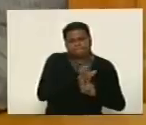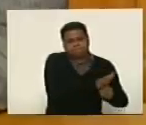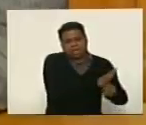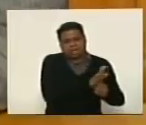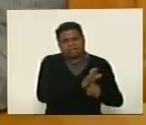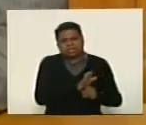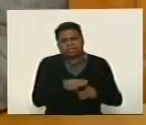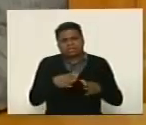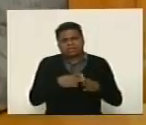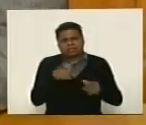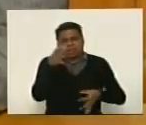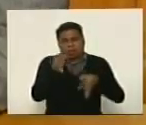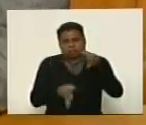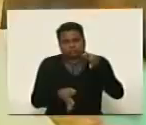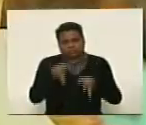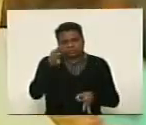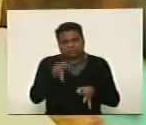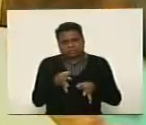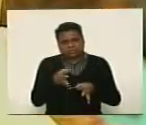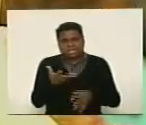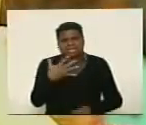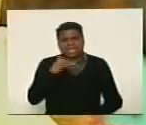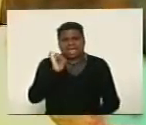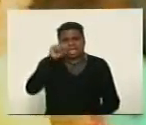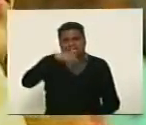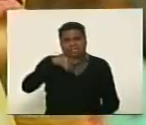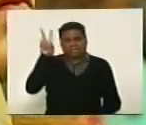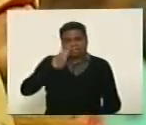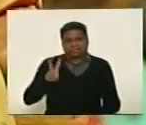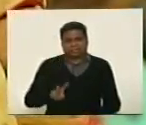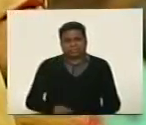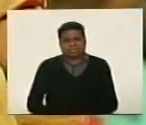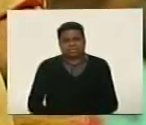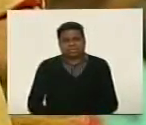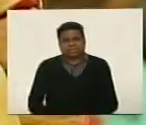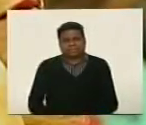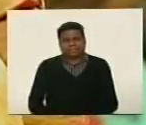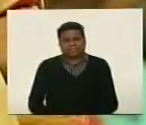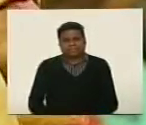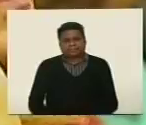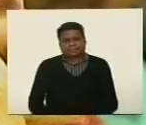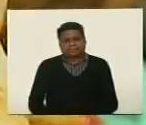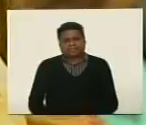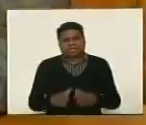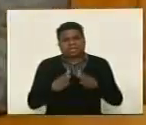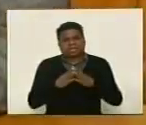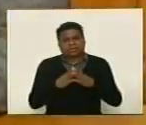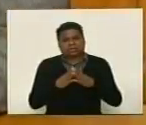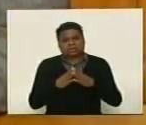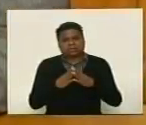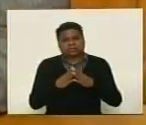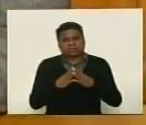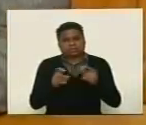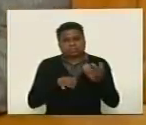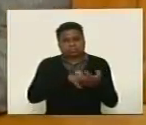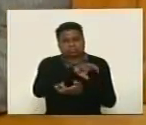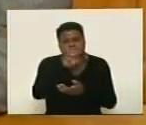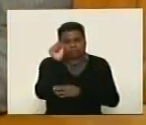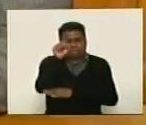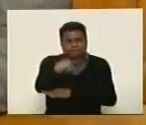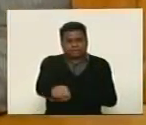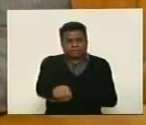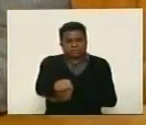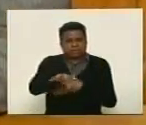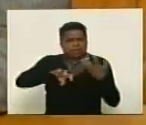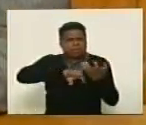de derecho y de justicia existente en nuestro país a través del derrocamiento por vías violentas